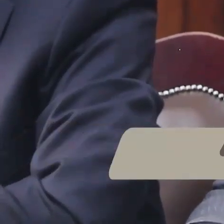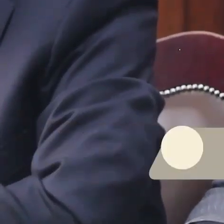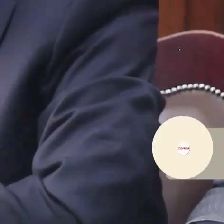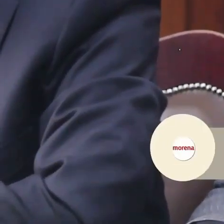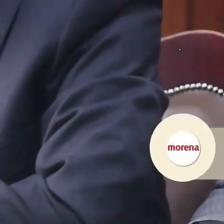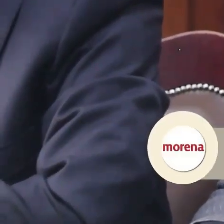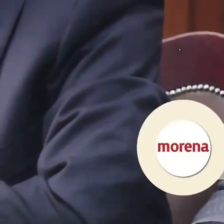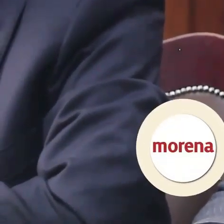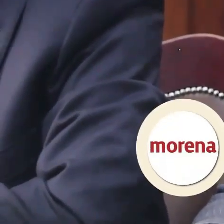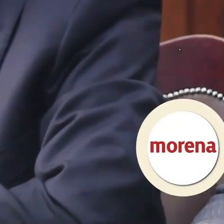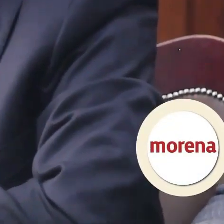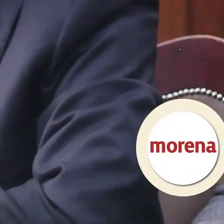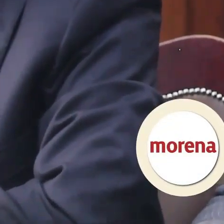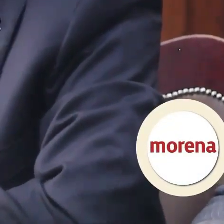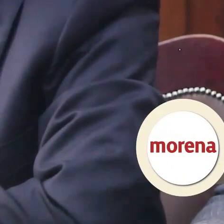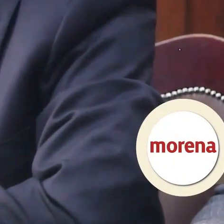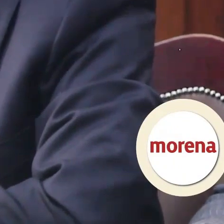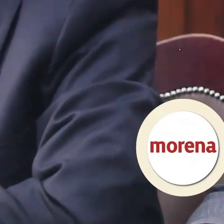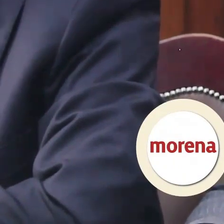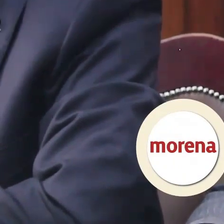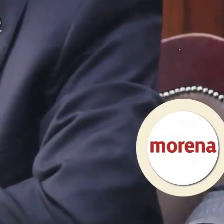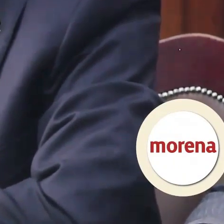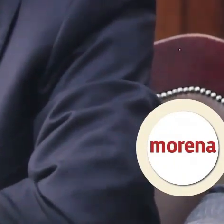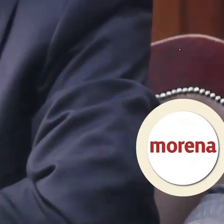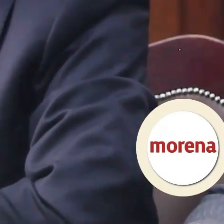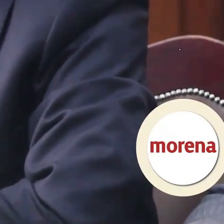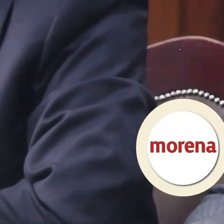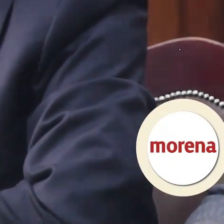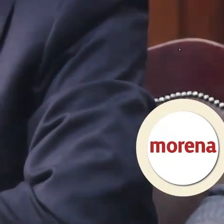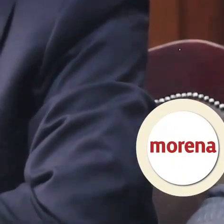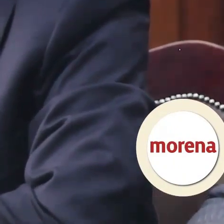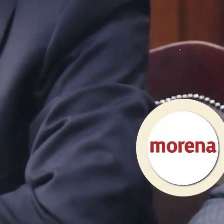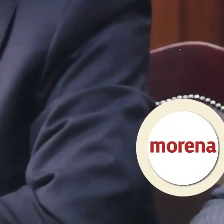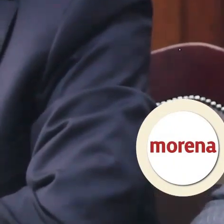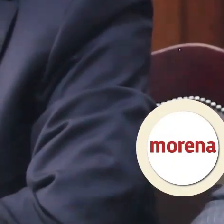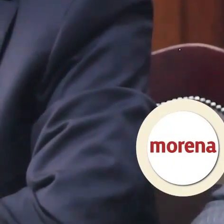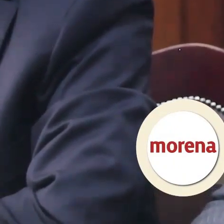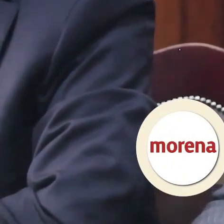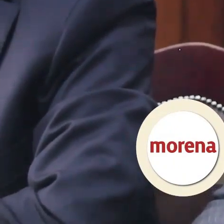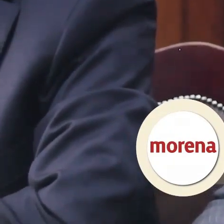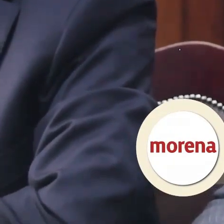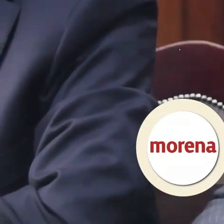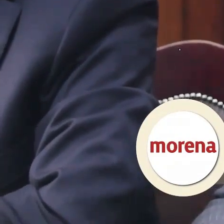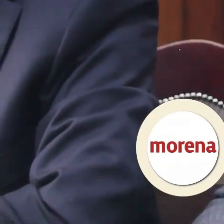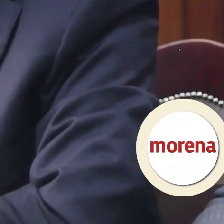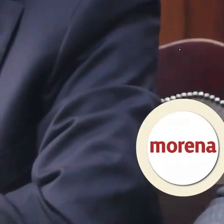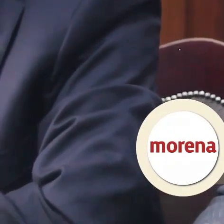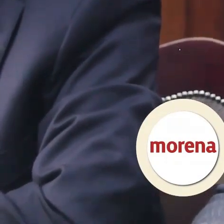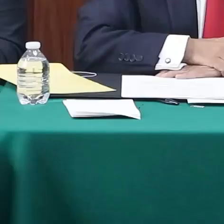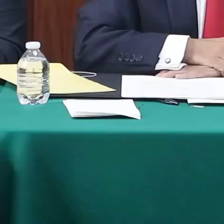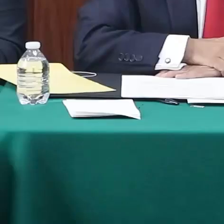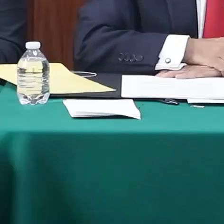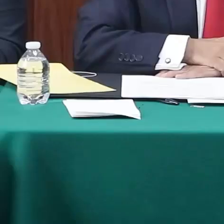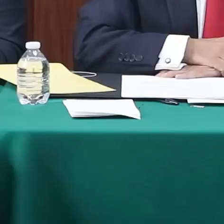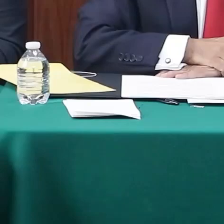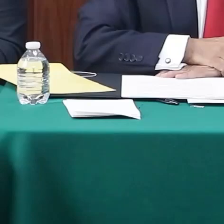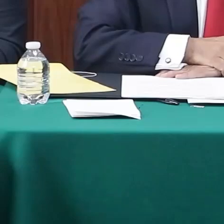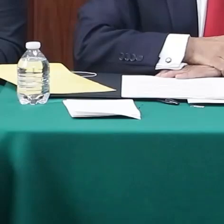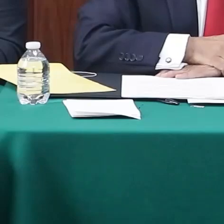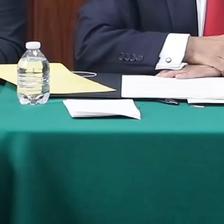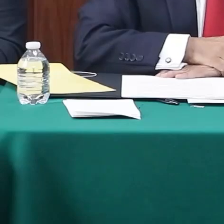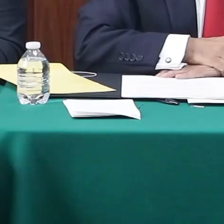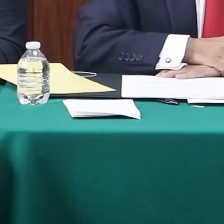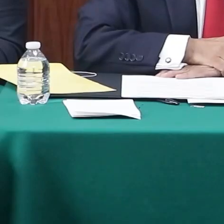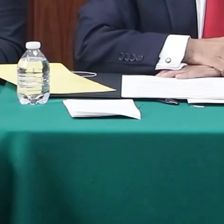implementación del capítulo Ciudad de México de la Comisión para la Coordinación del Sistema de Justicia Civil y Familiar de los Estados